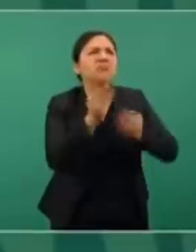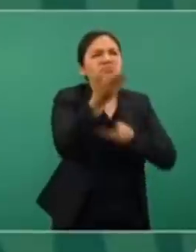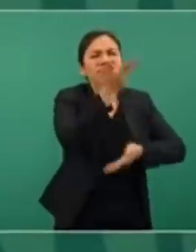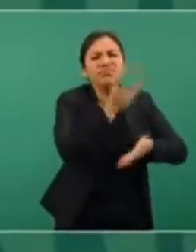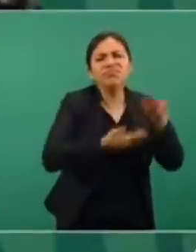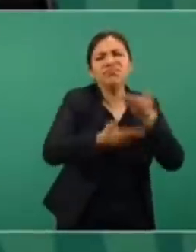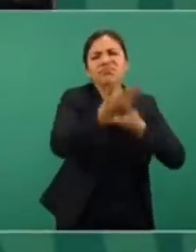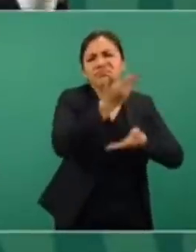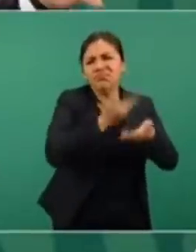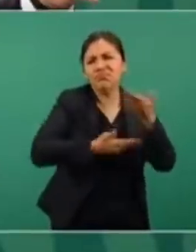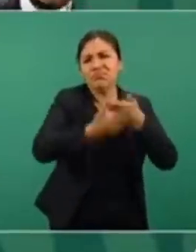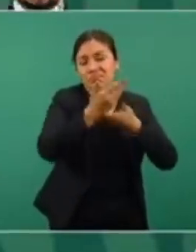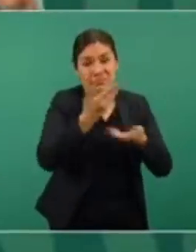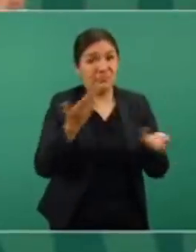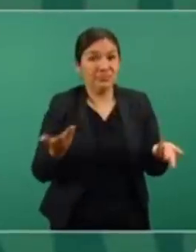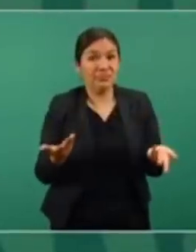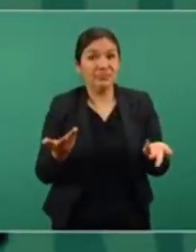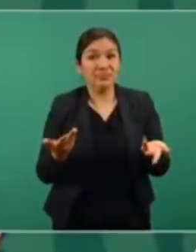porque